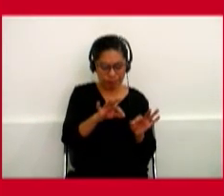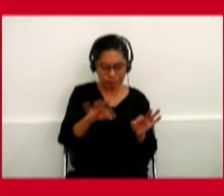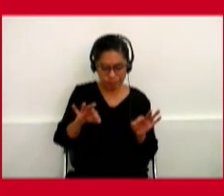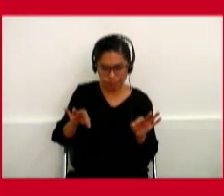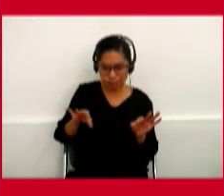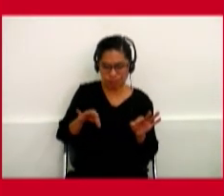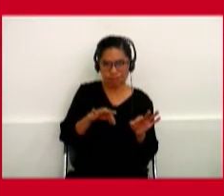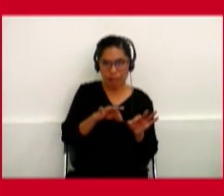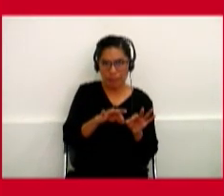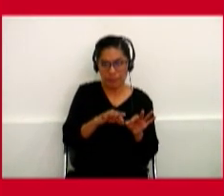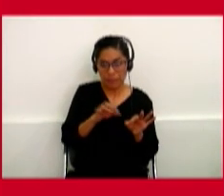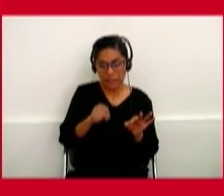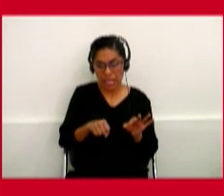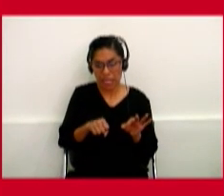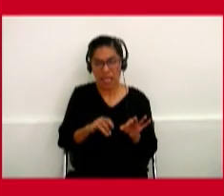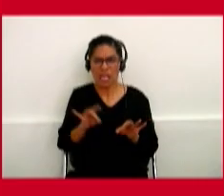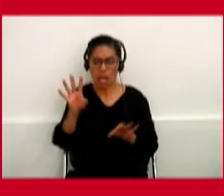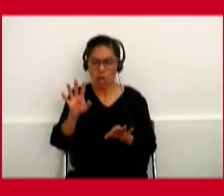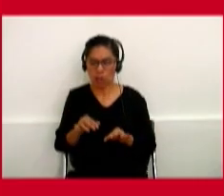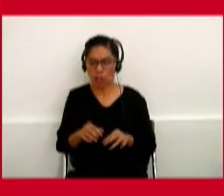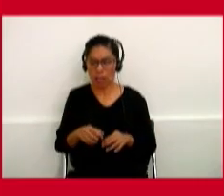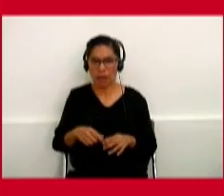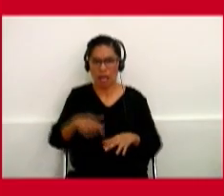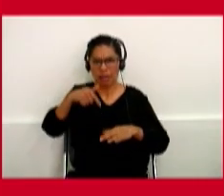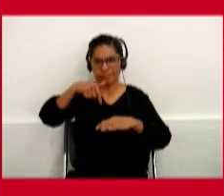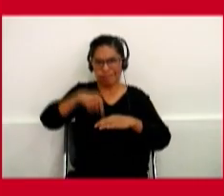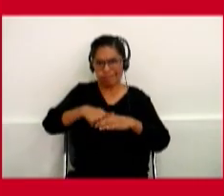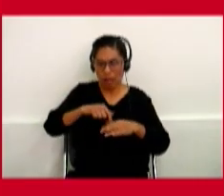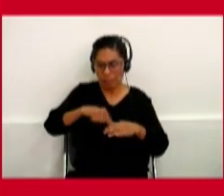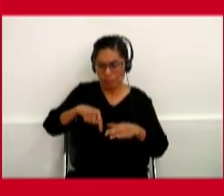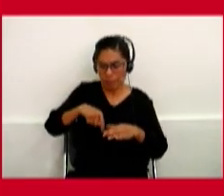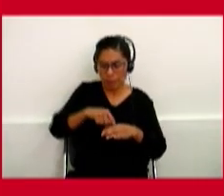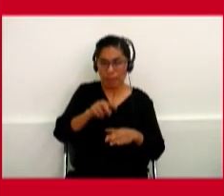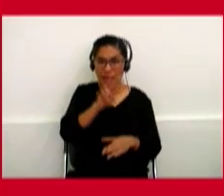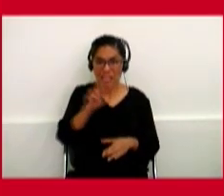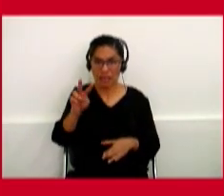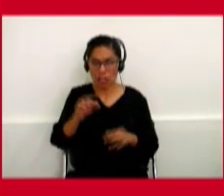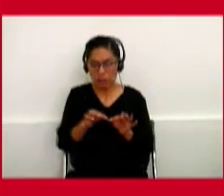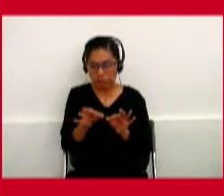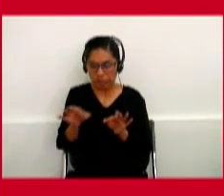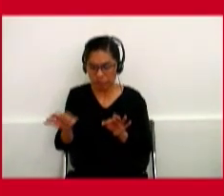del arranque, fuimos a hacer las voladuras de frente completo.